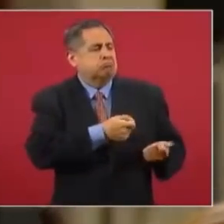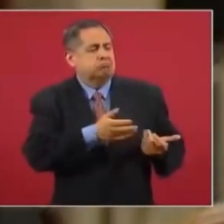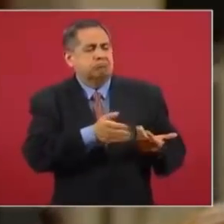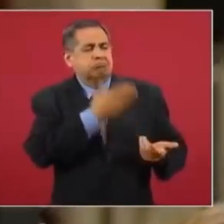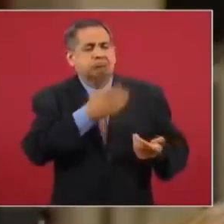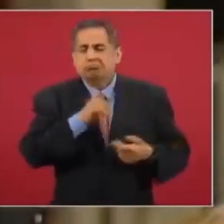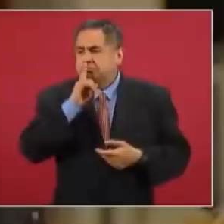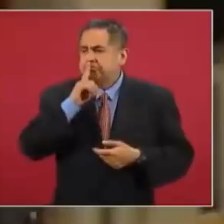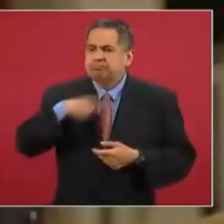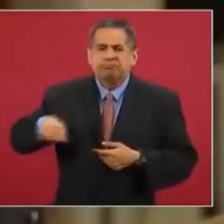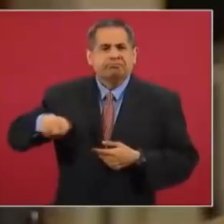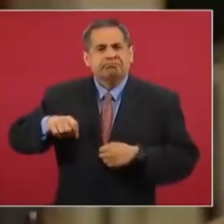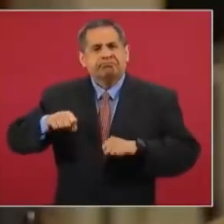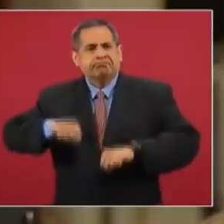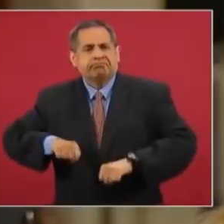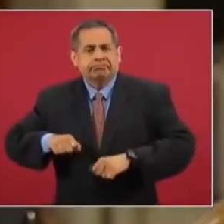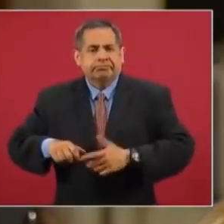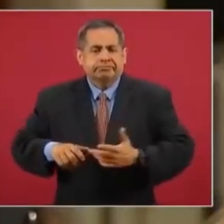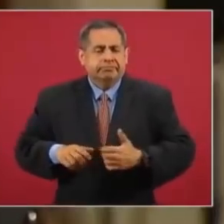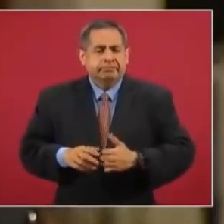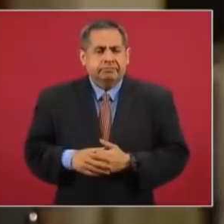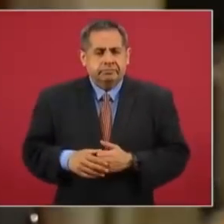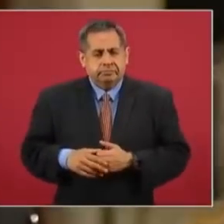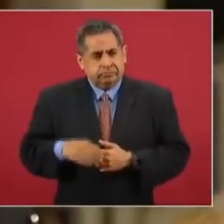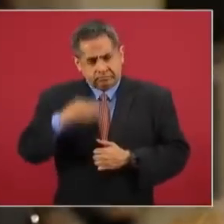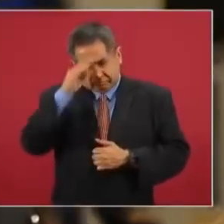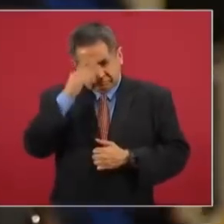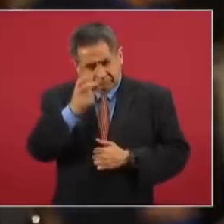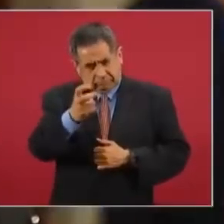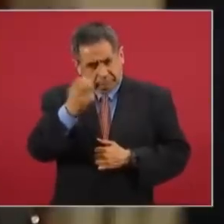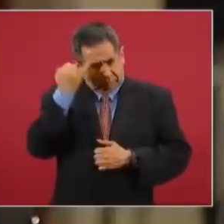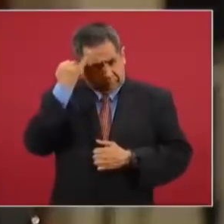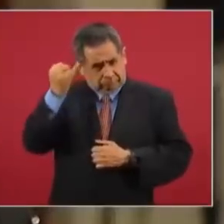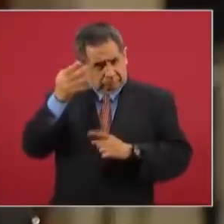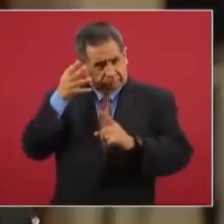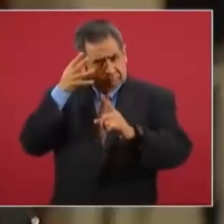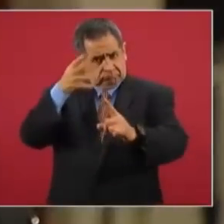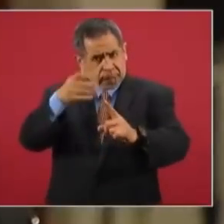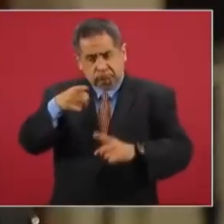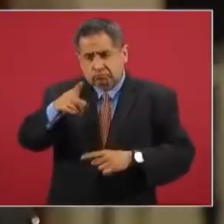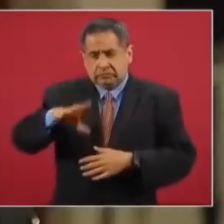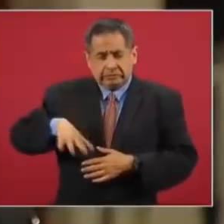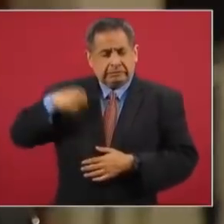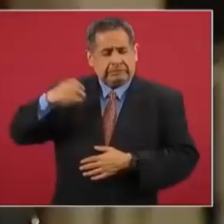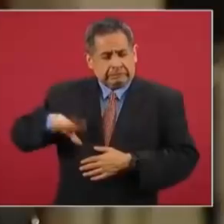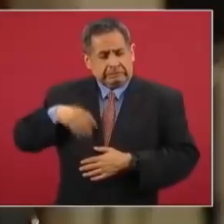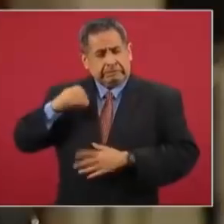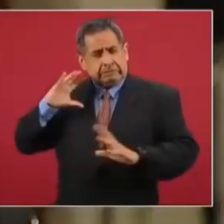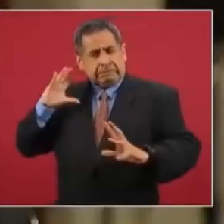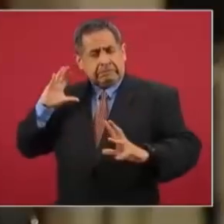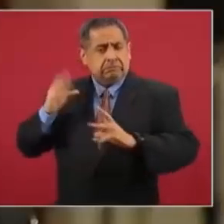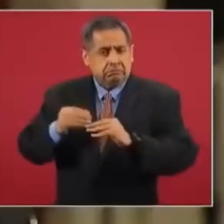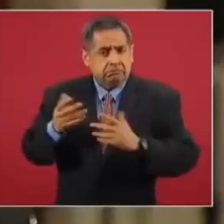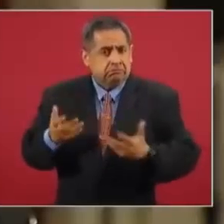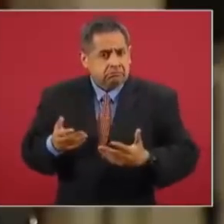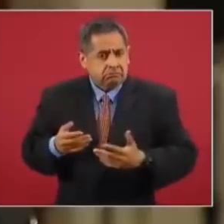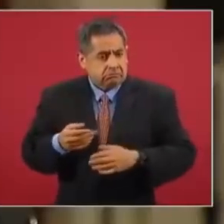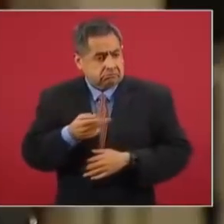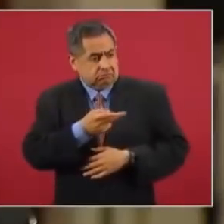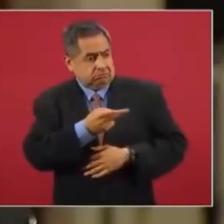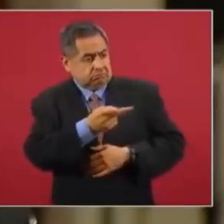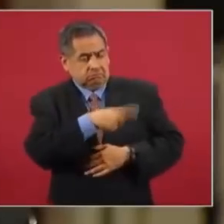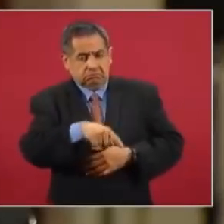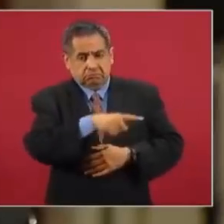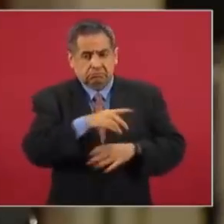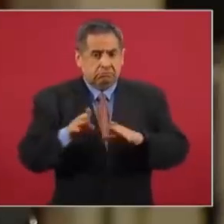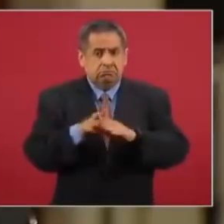La pregunta, presidente, ¿acaso es esto lo que usted deseaba para el proyecto que tanto esfuerzo le costó? ¿Son ellos, estos